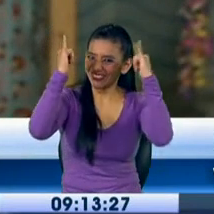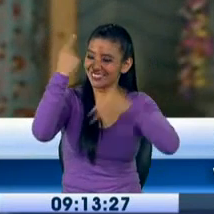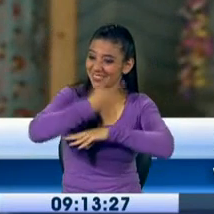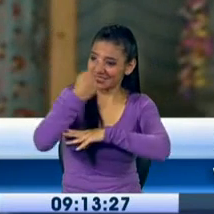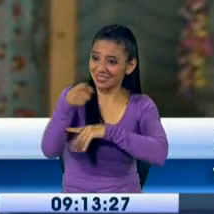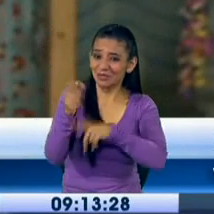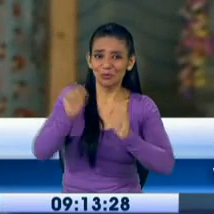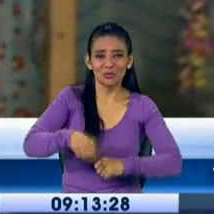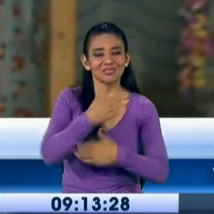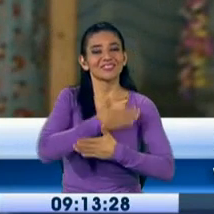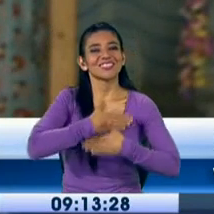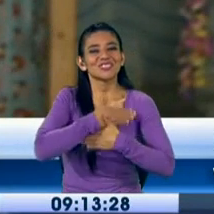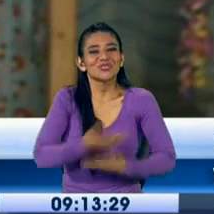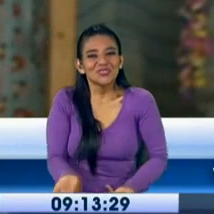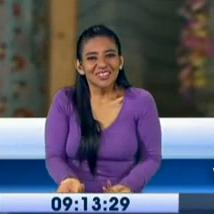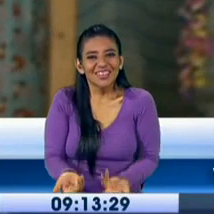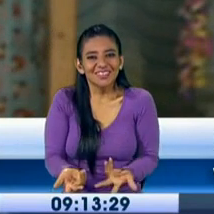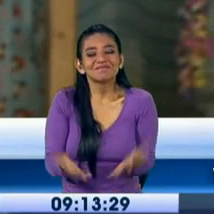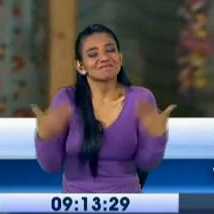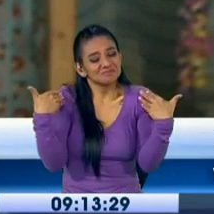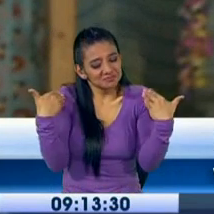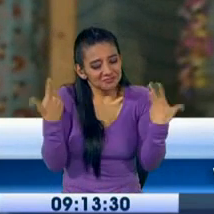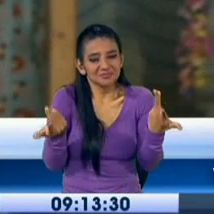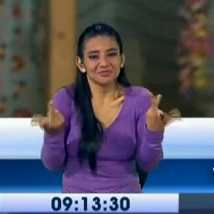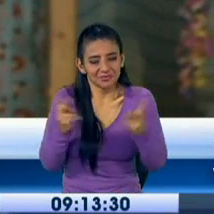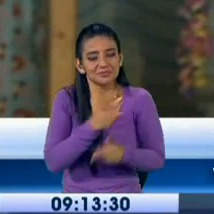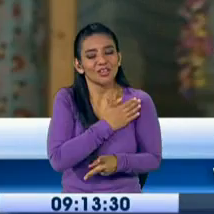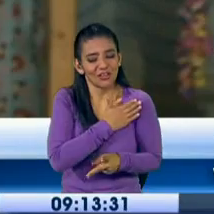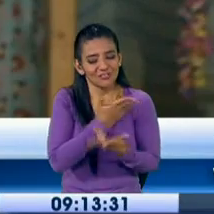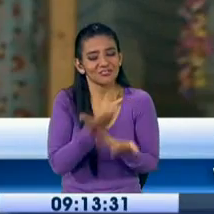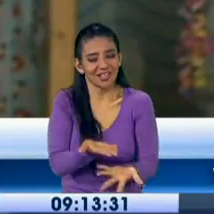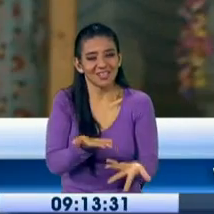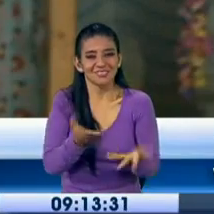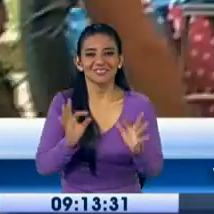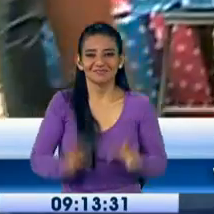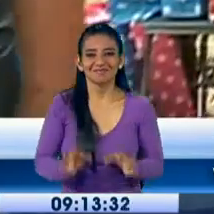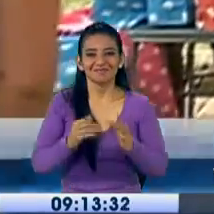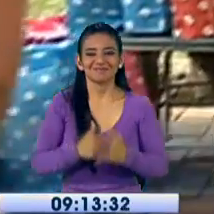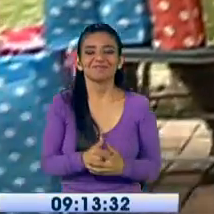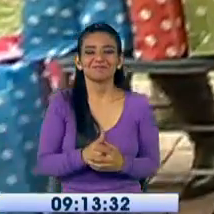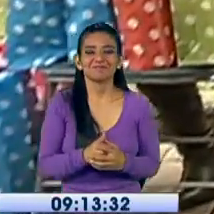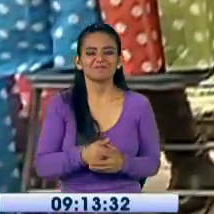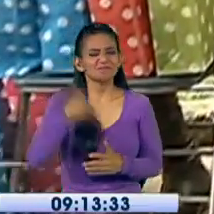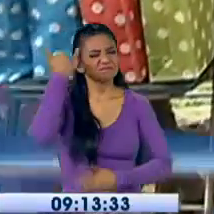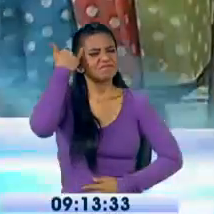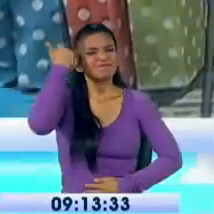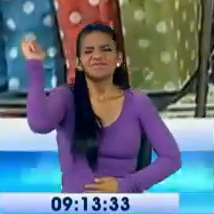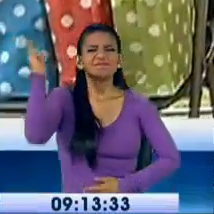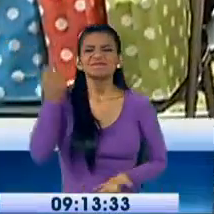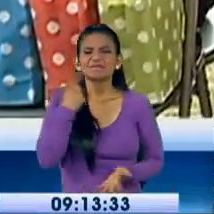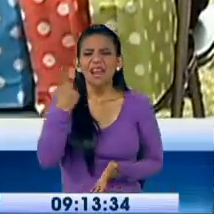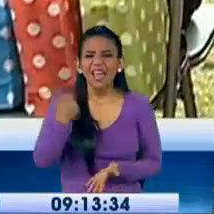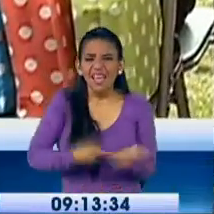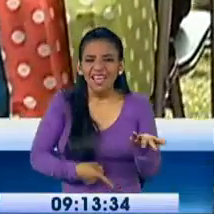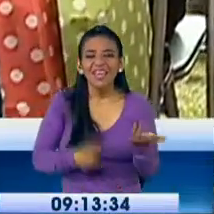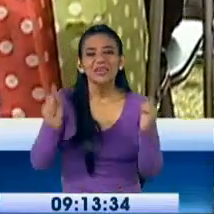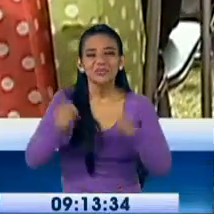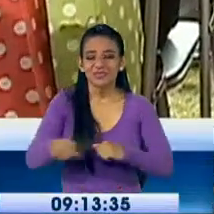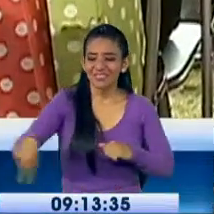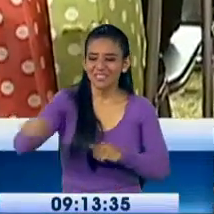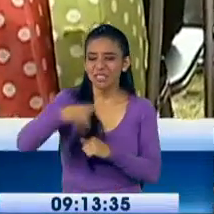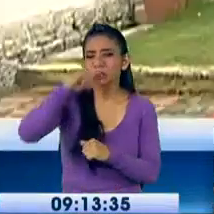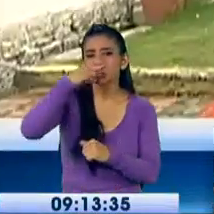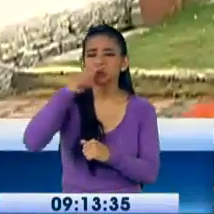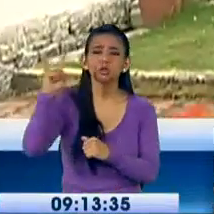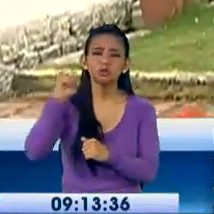disfrutar con alegría y confianza del día. La idea de este tipo de eventos es dar un poco de alegría a los niños